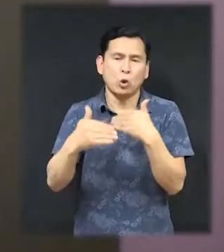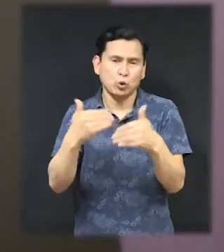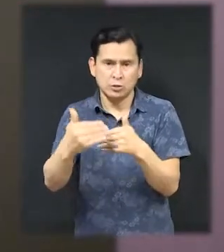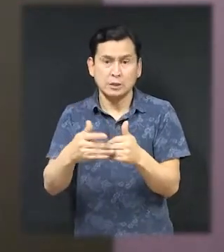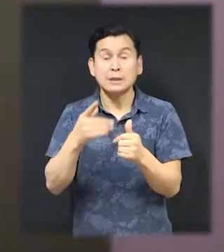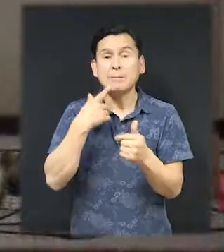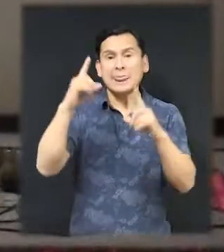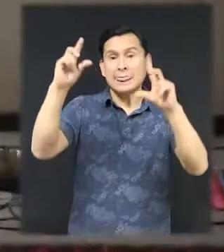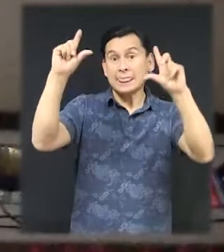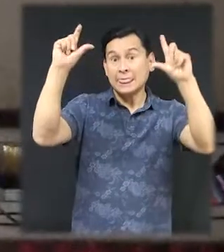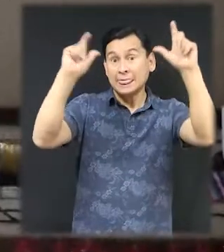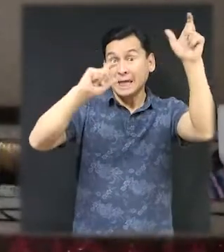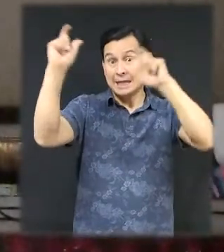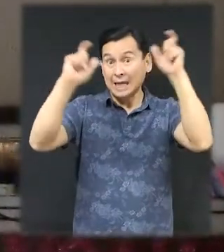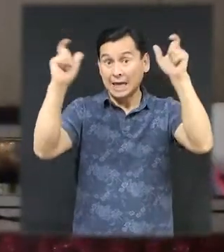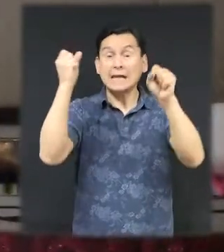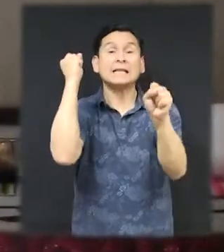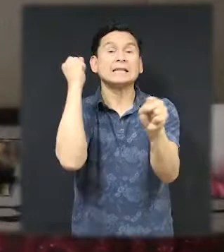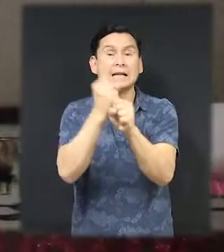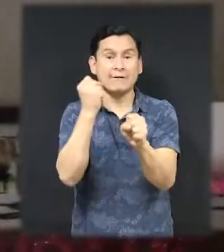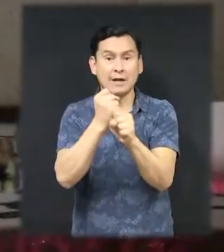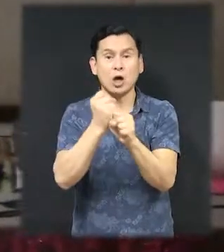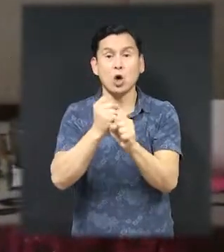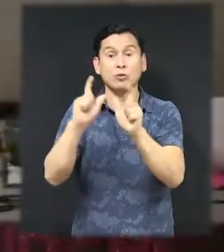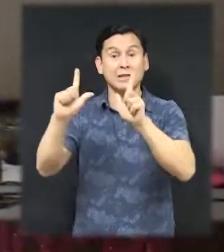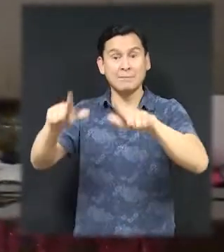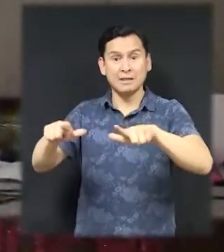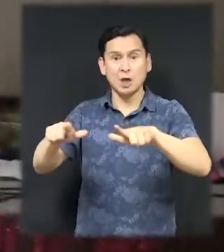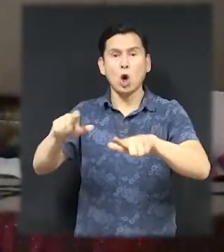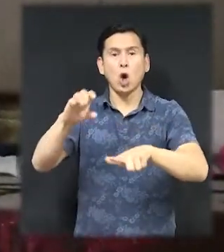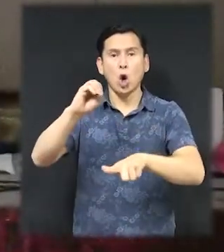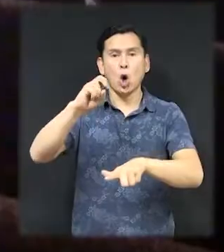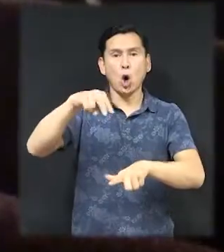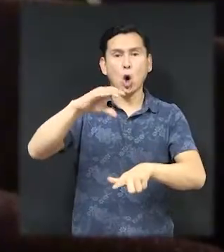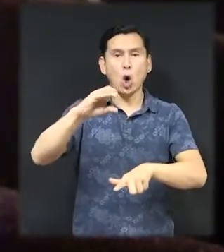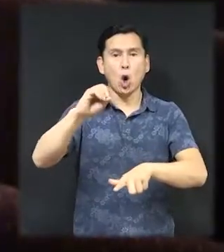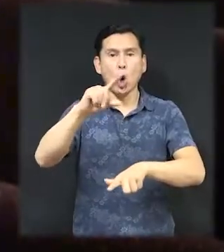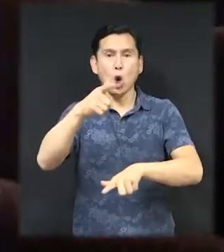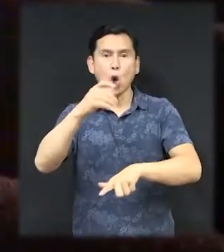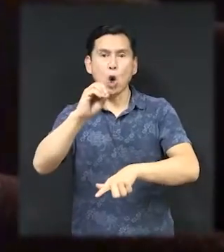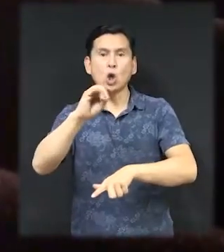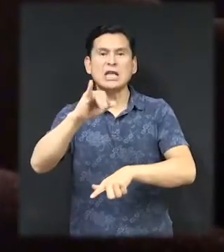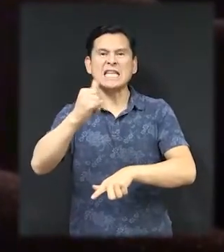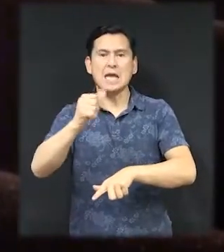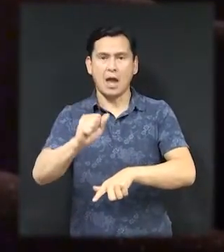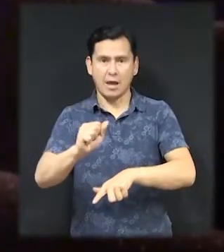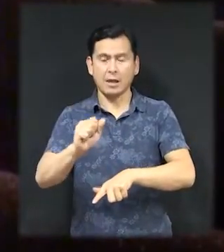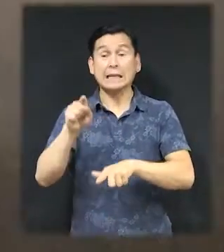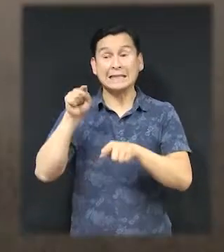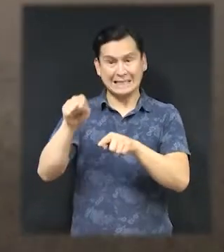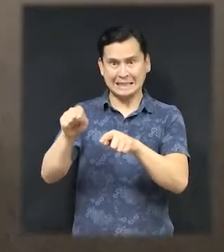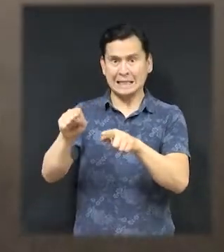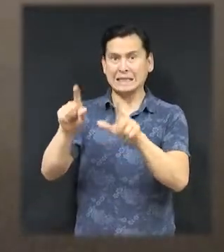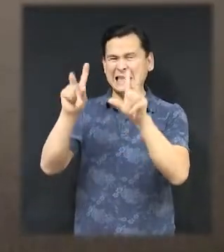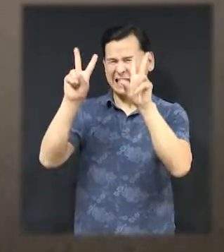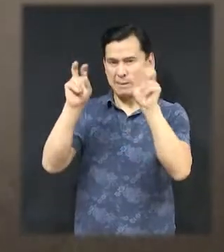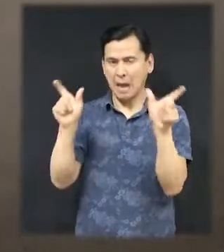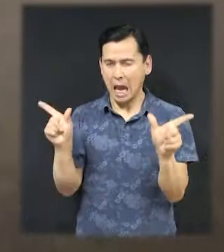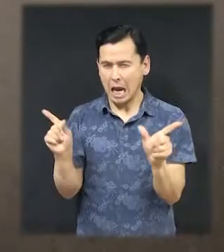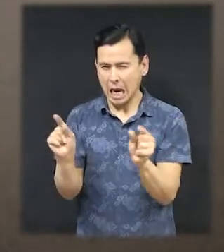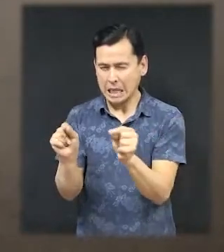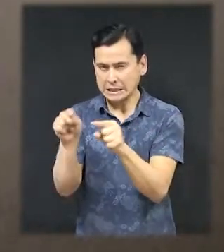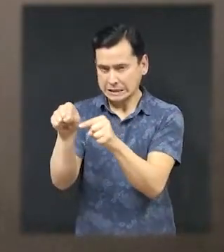oncología. Ustedes saben que una de las prioridades que tenemos en el sector salud, y que también hemos tratado